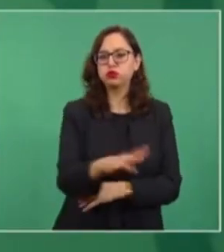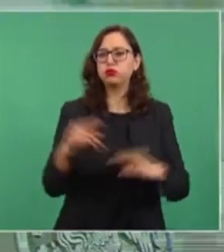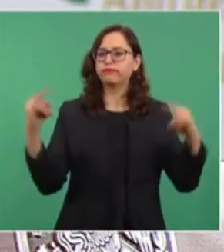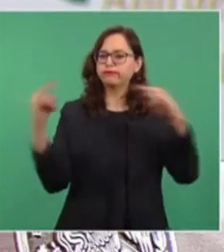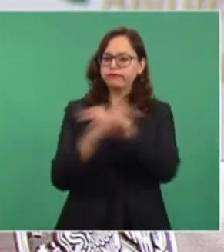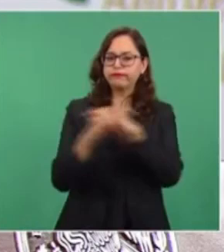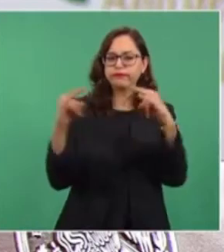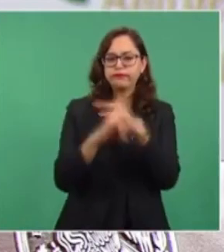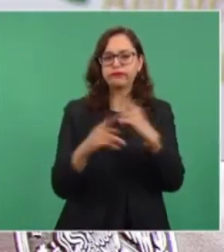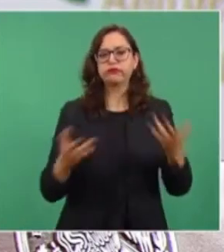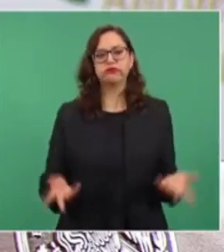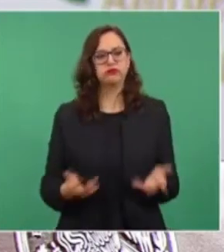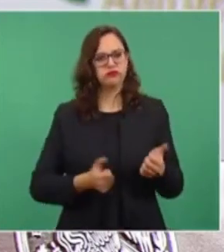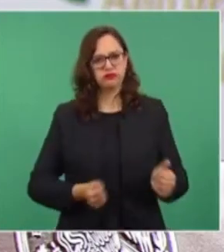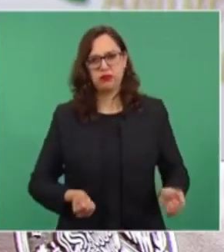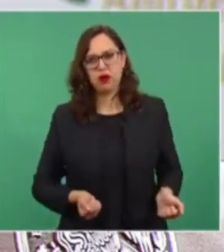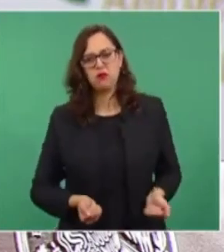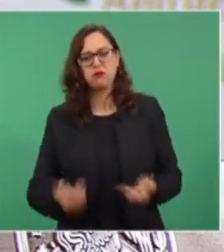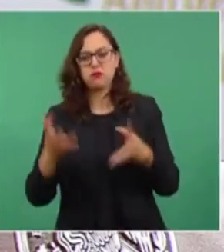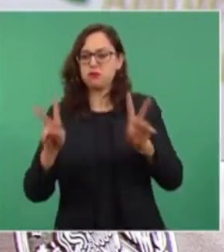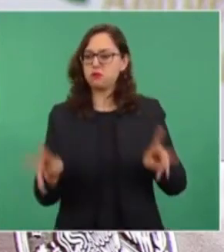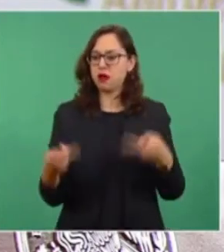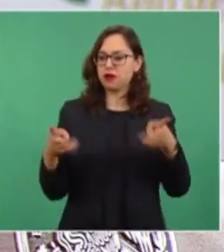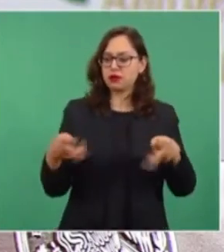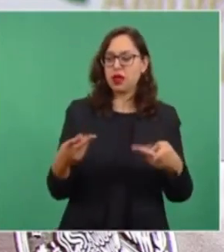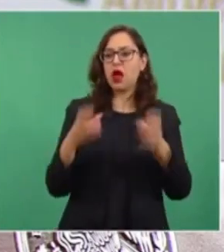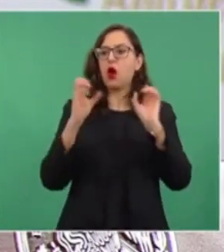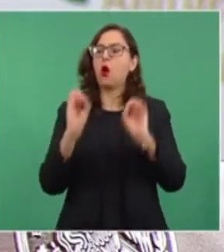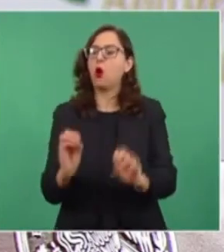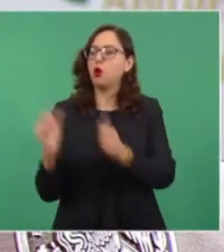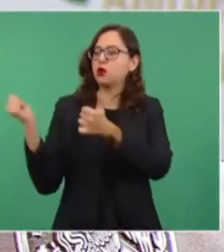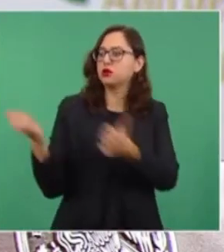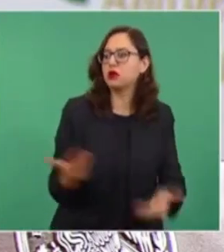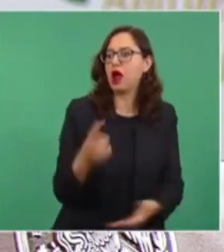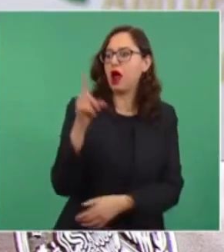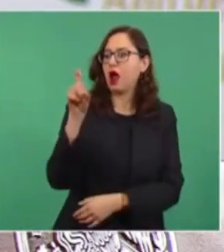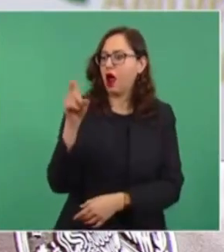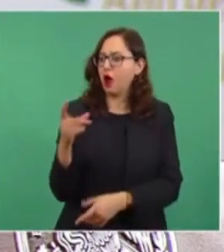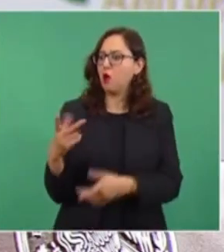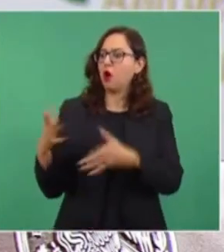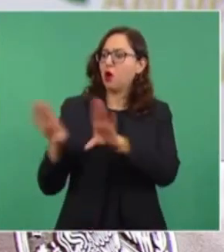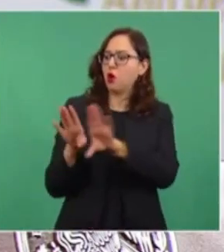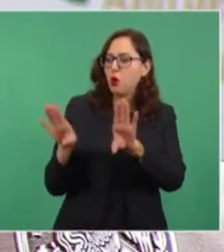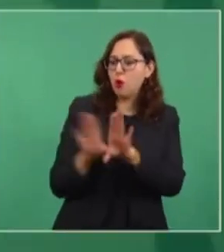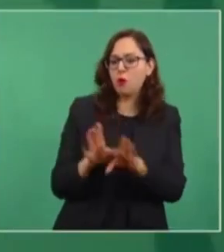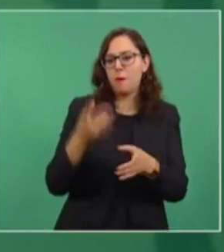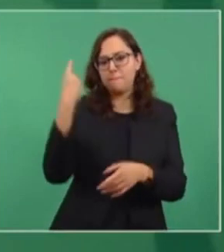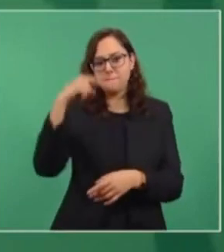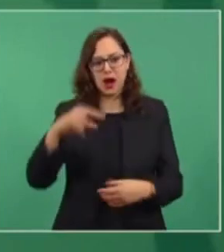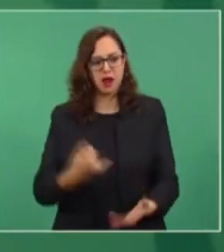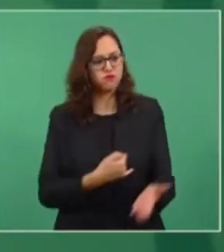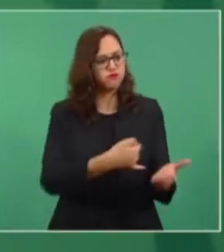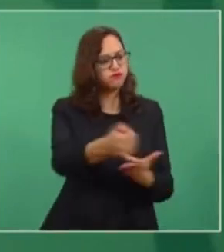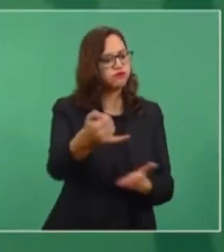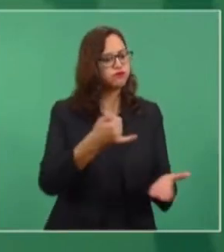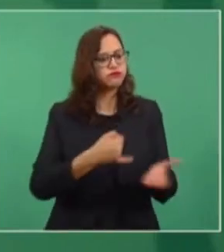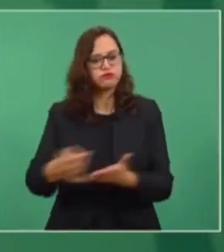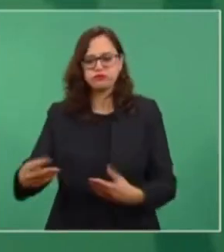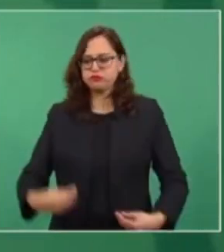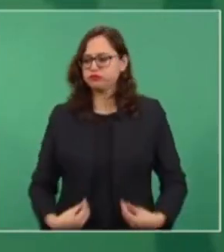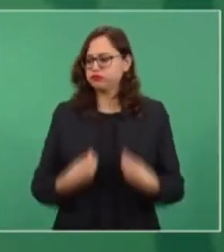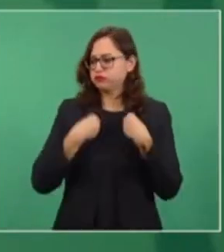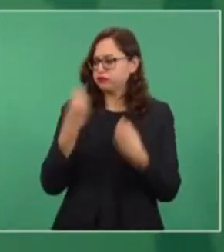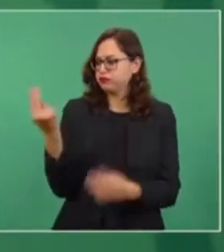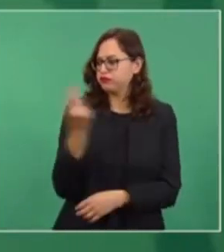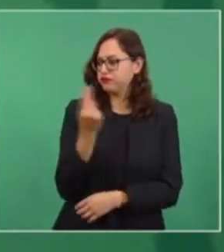poder salir a vender sus productos o el agua de vida para sus cosechas y para la vida misma de nuestra gente y de sus familias.